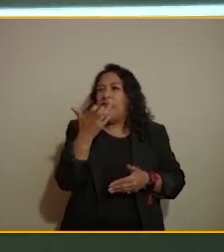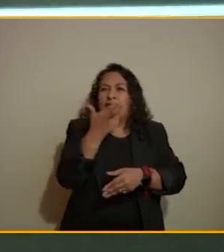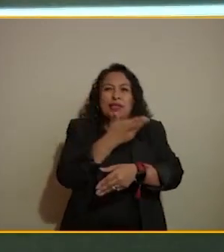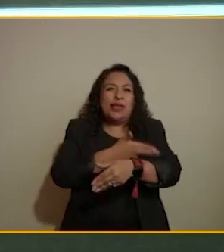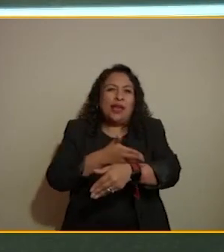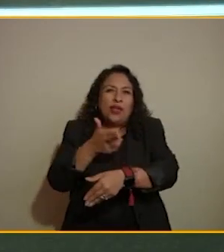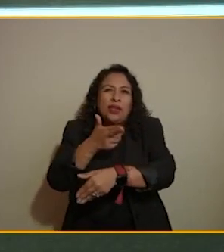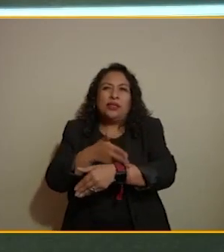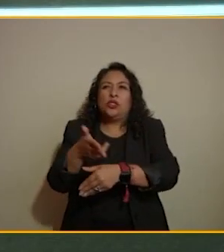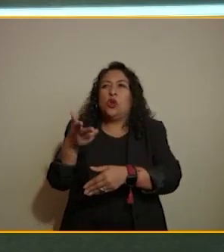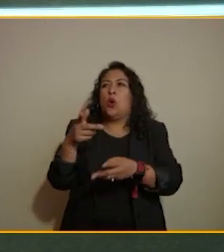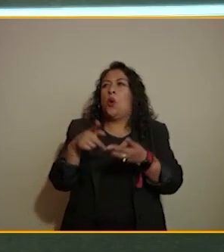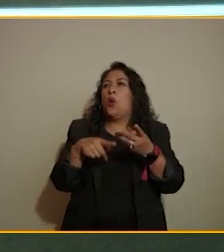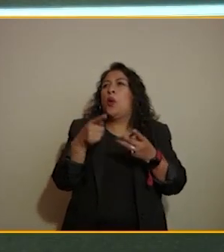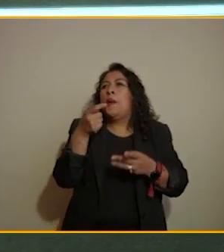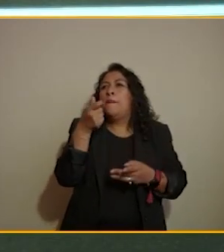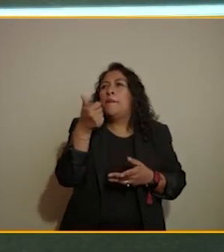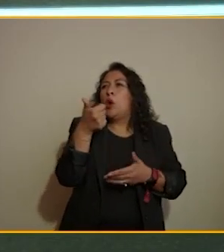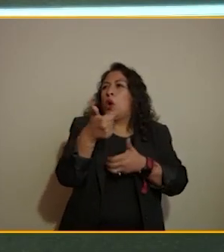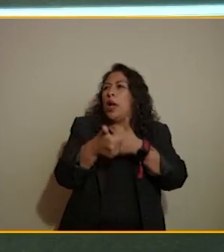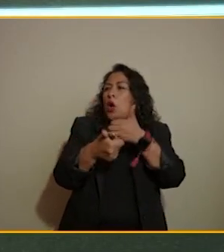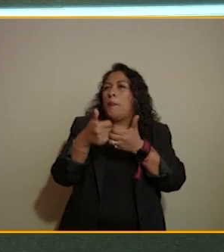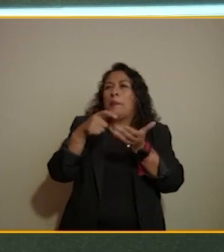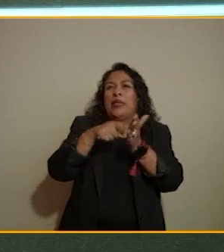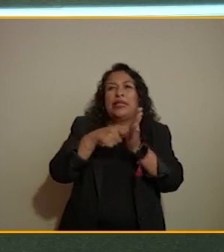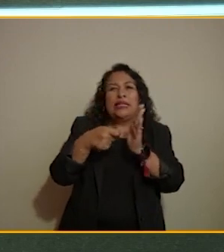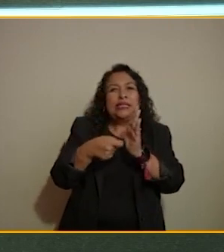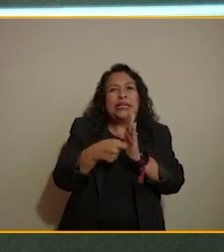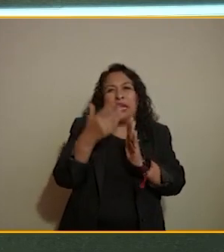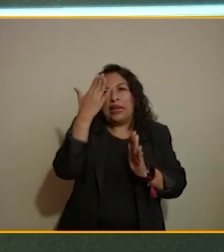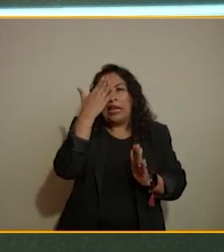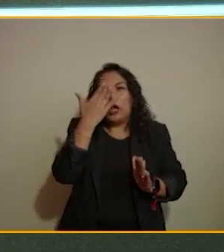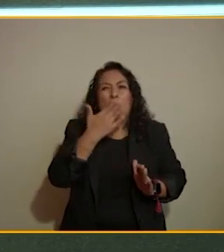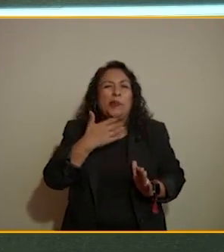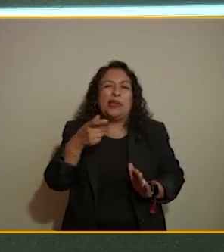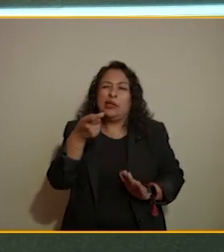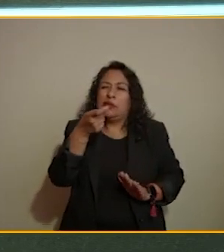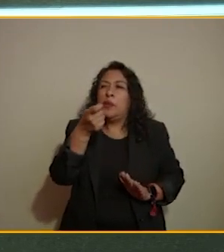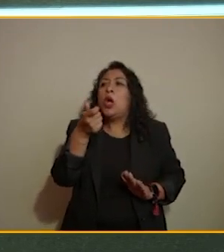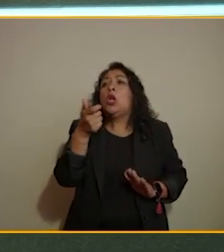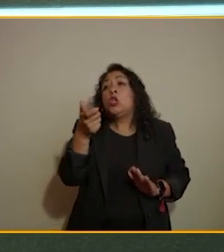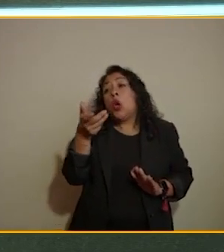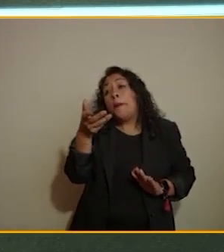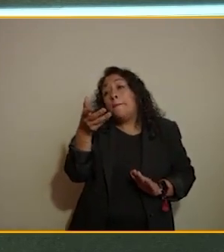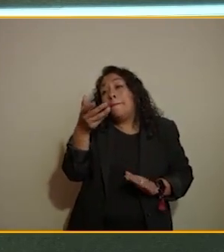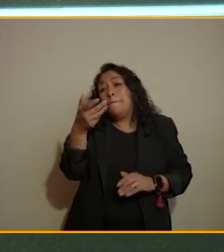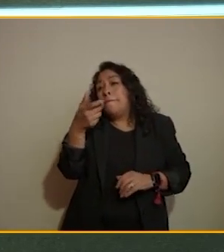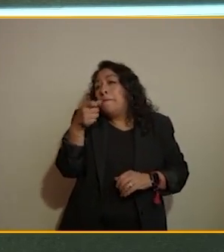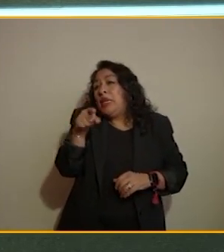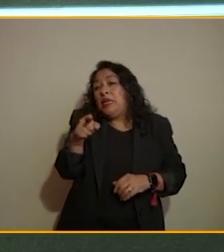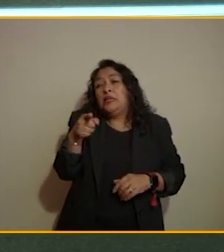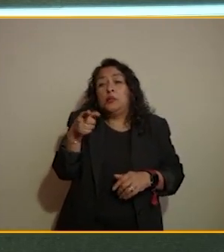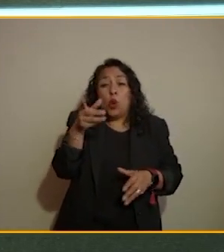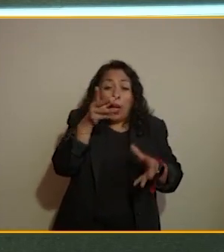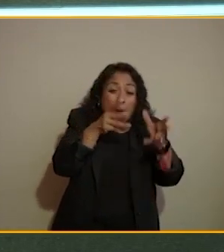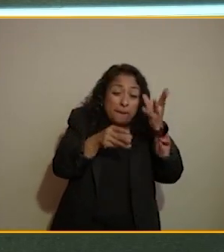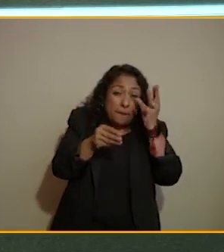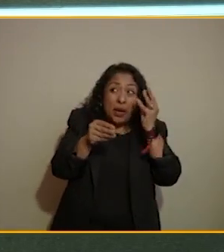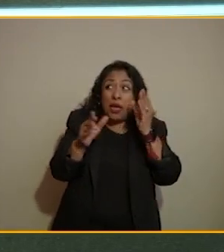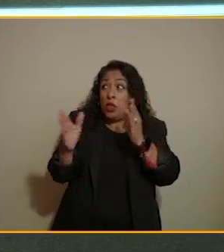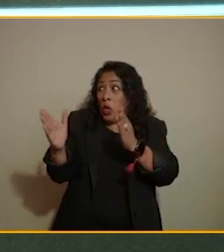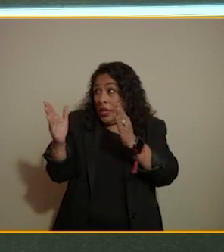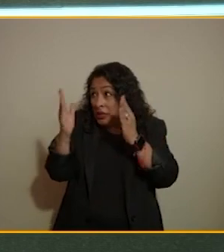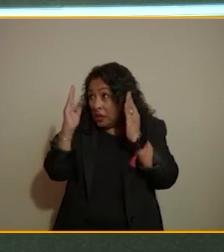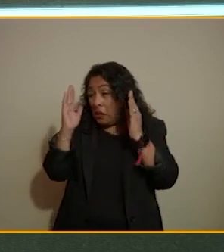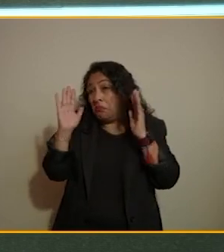gestión, tenemos pocas competencias técnicas, lo hacemos mientras aprendemos en la marcha a hacerlo y si alguien viene y nos